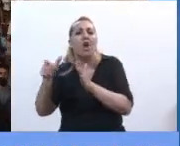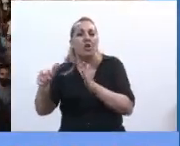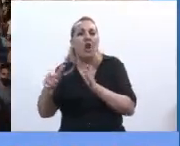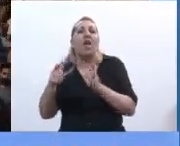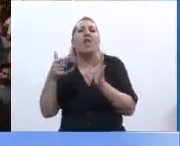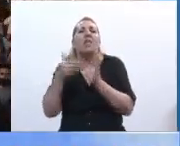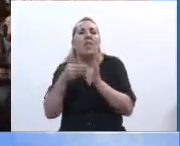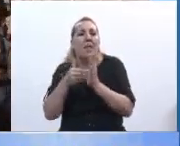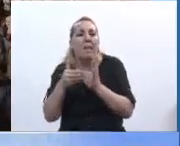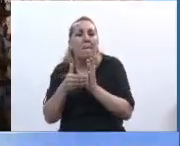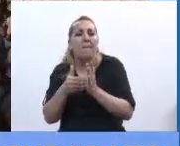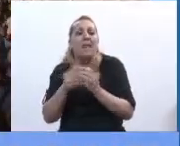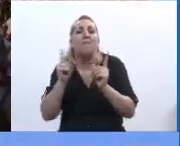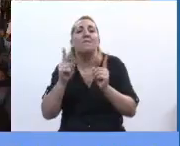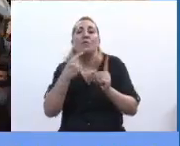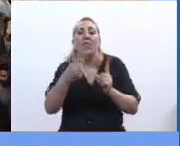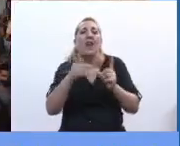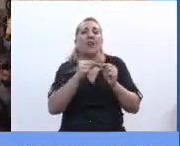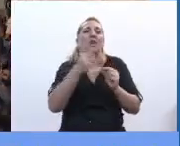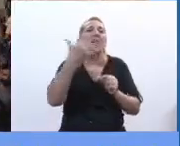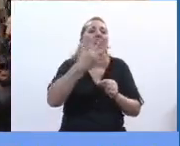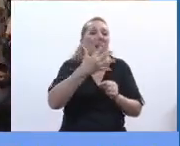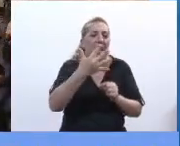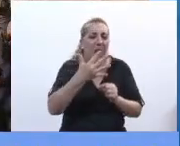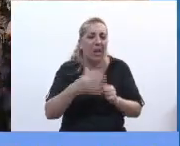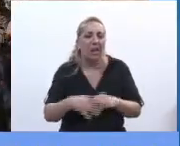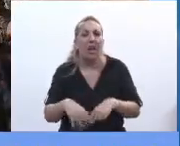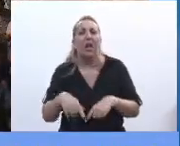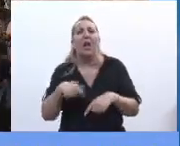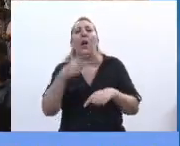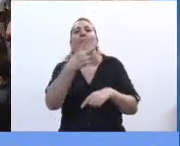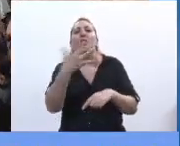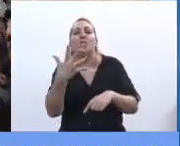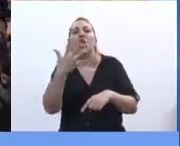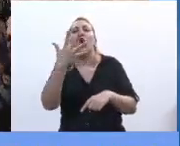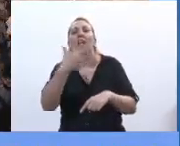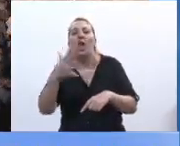de acuerdo con esta versión artículos quinto y concordantes de la 25 529